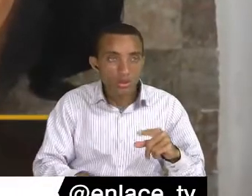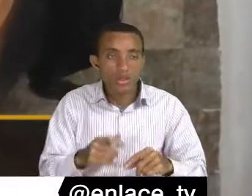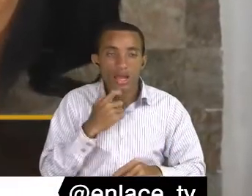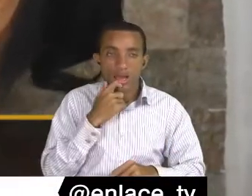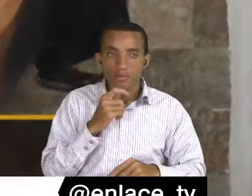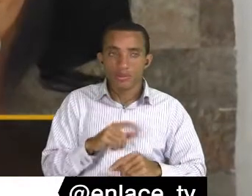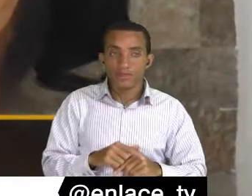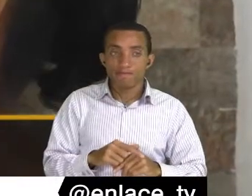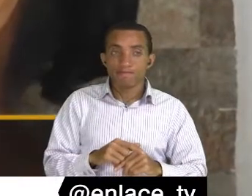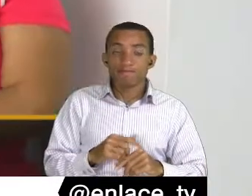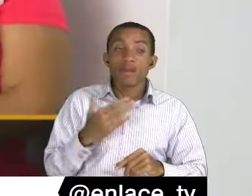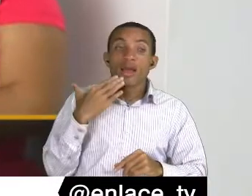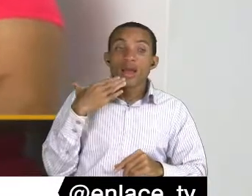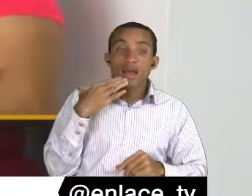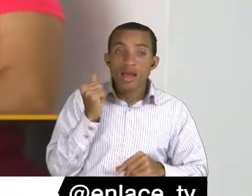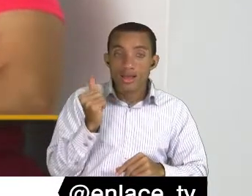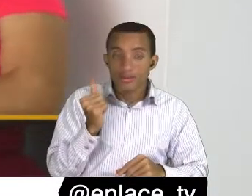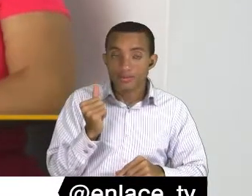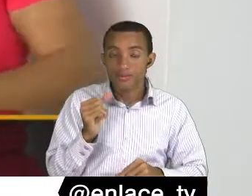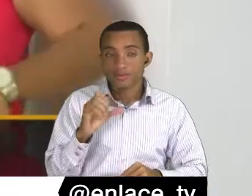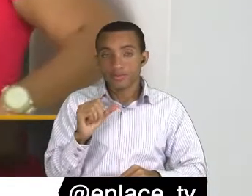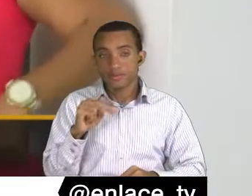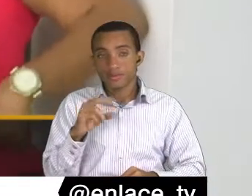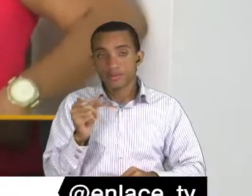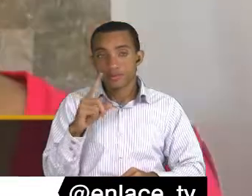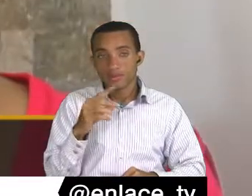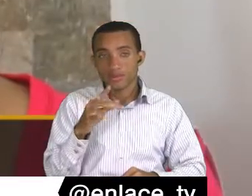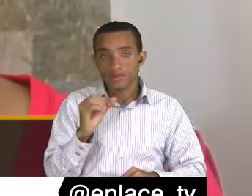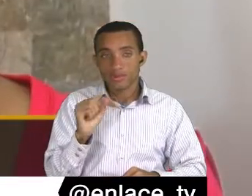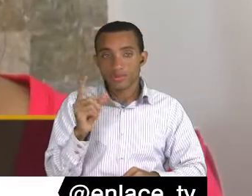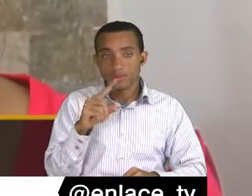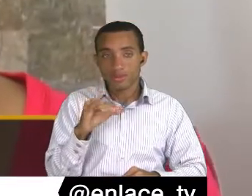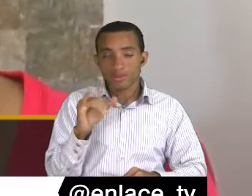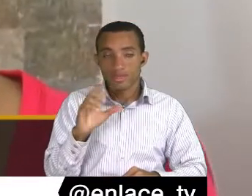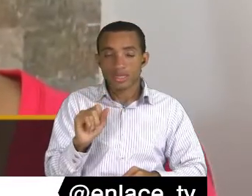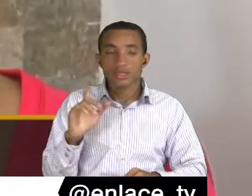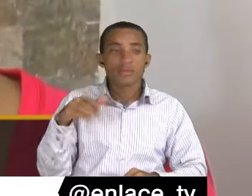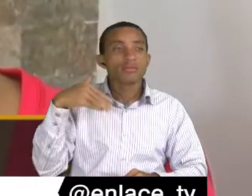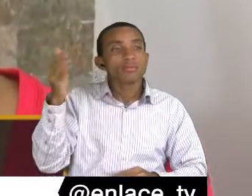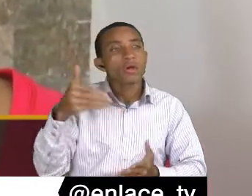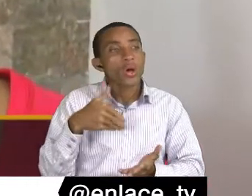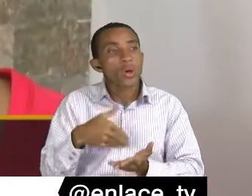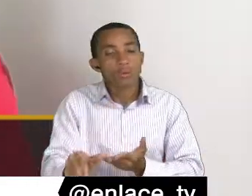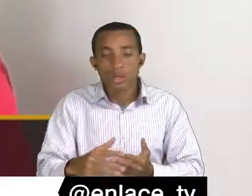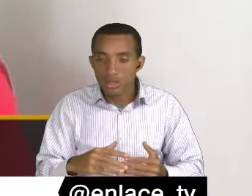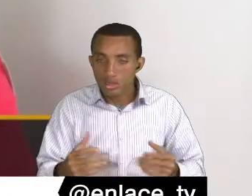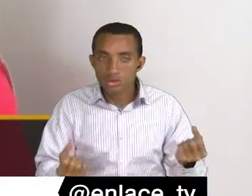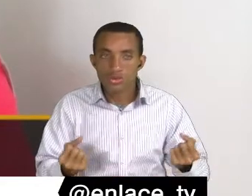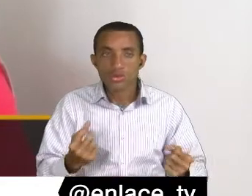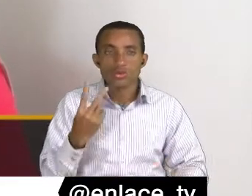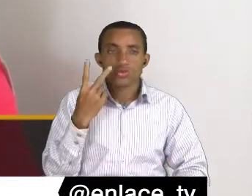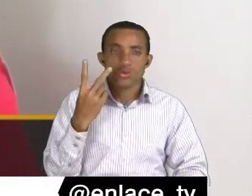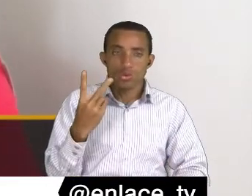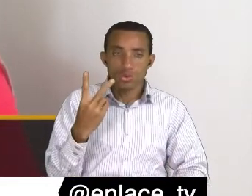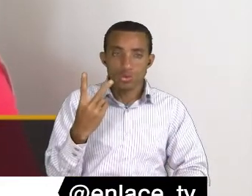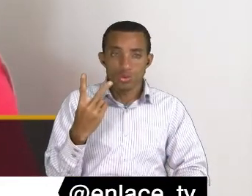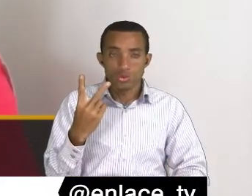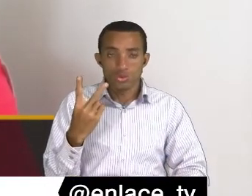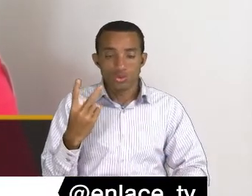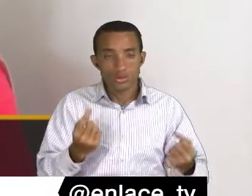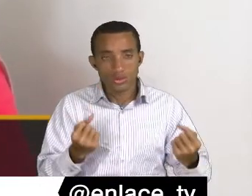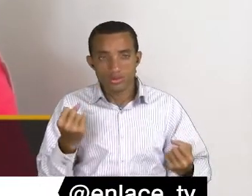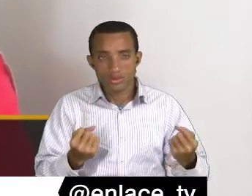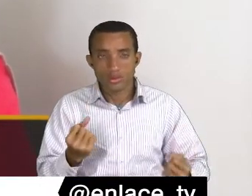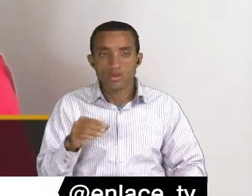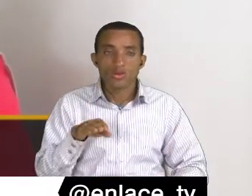tercero, Anastasia Martínez adquirió dos vehículos usados que más adelante se convertirían en su dolor de cabeza. Nosotros compramos unos carros en